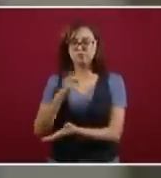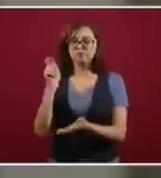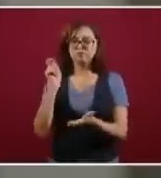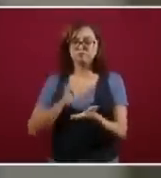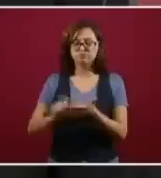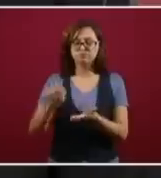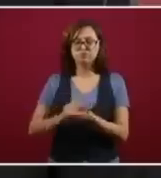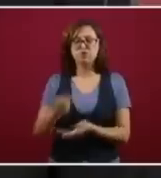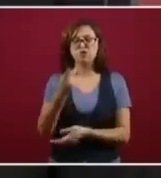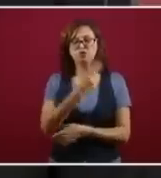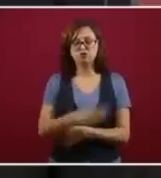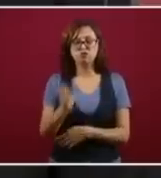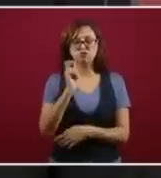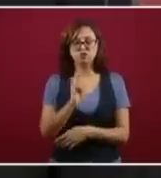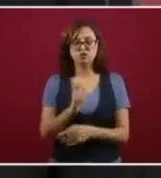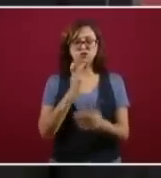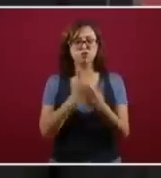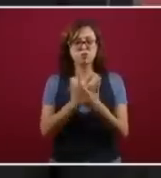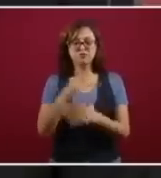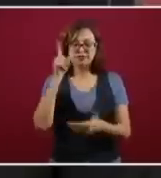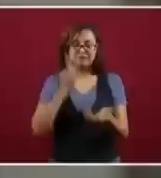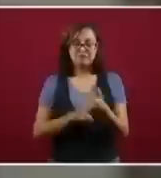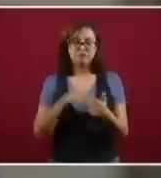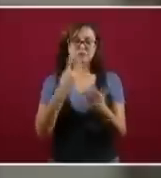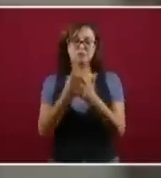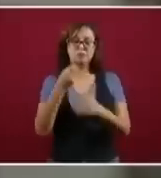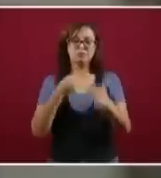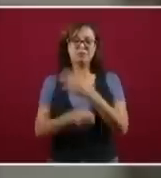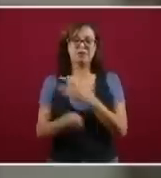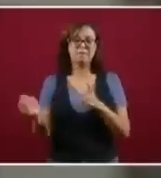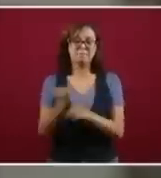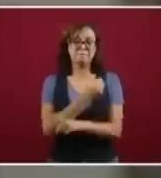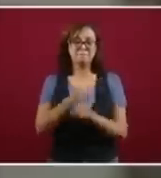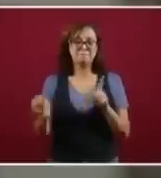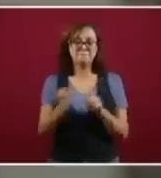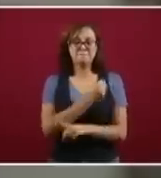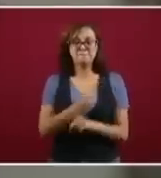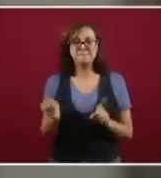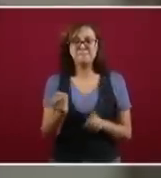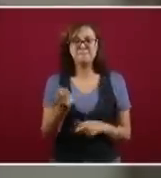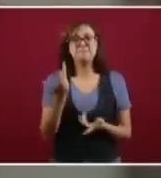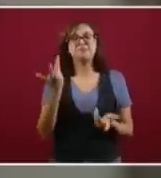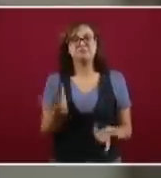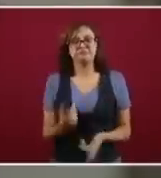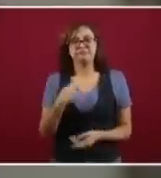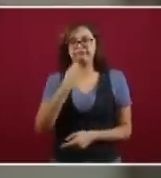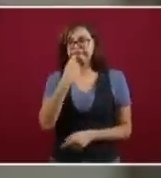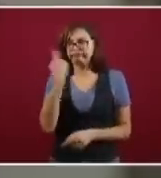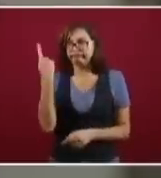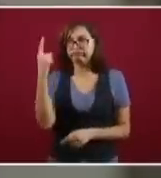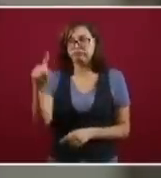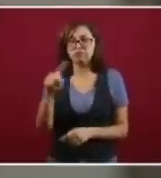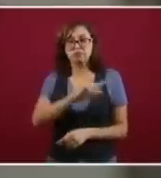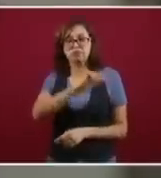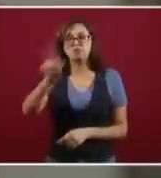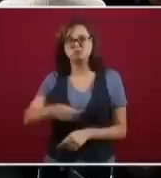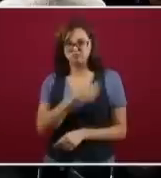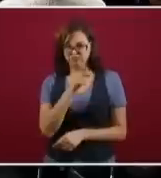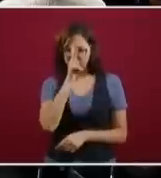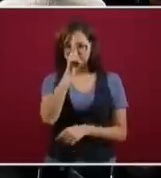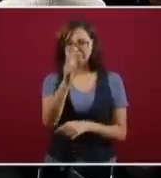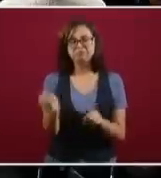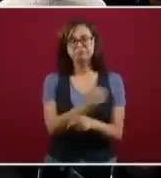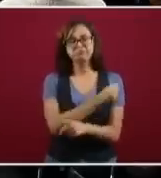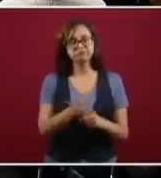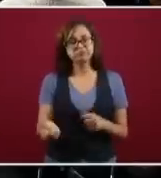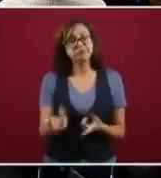mano 200 presos de Villaldama que fueron golpeados. Parece que fue derivado de la denuncia que aquí se presentó. Entonces,